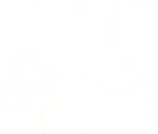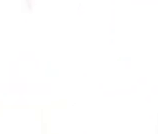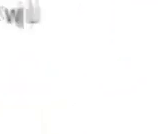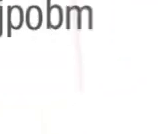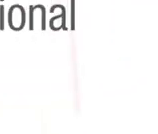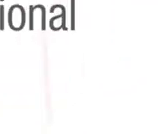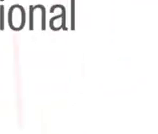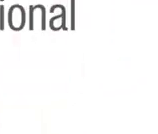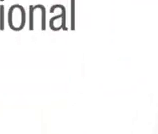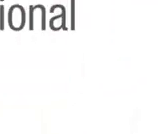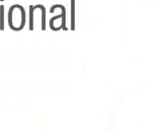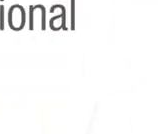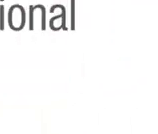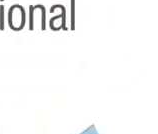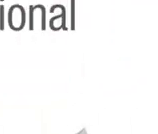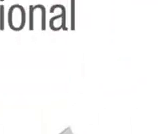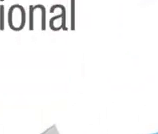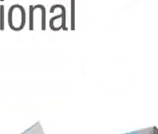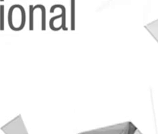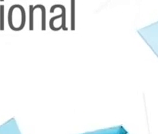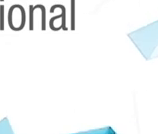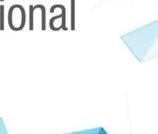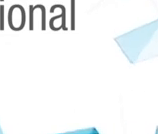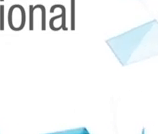Fin de espacio promocional.